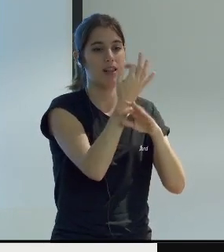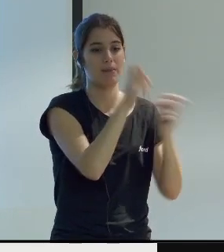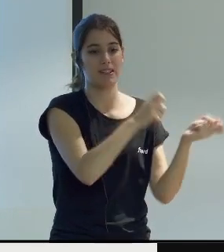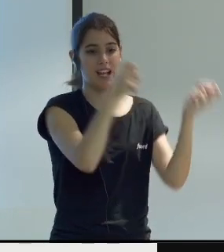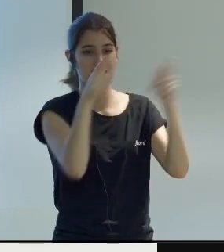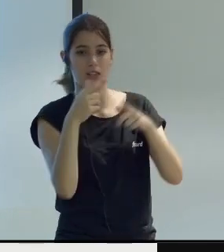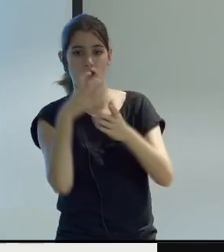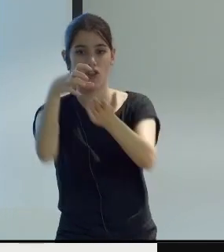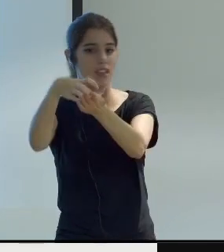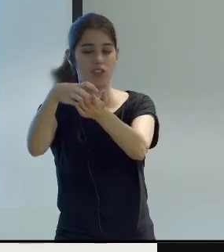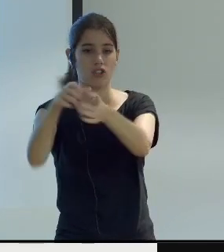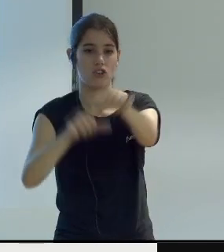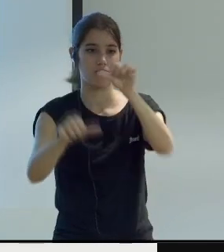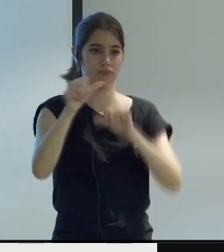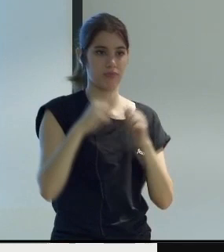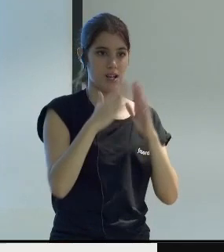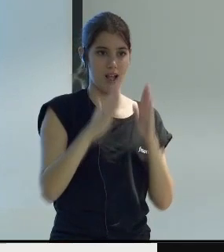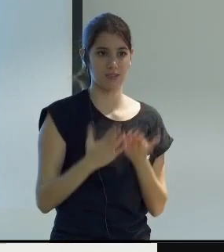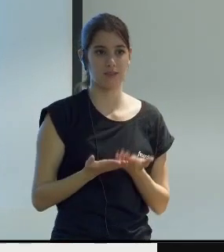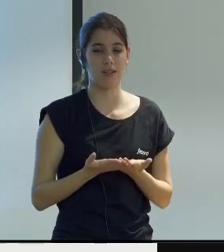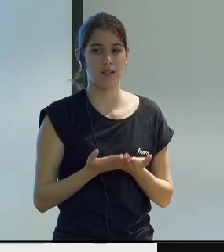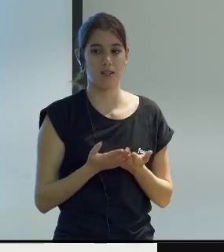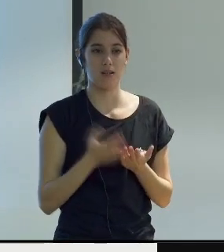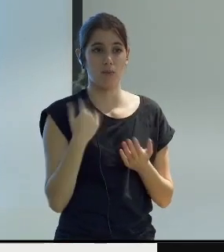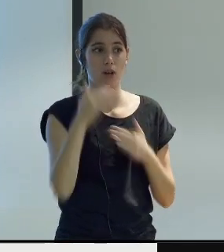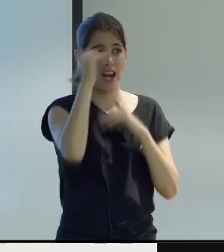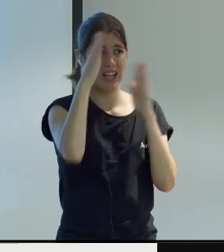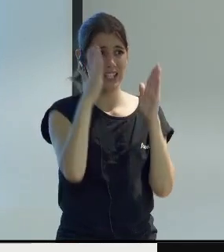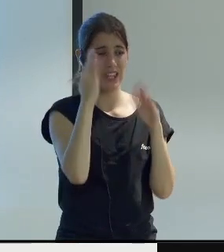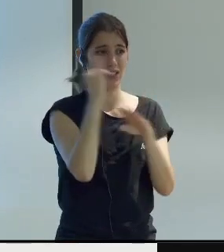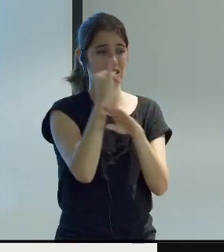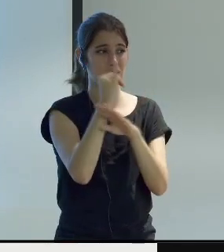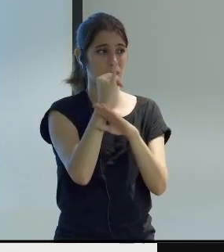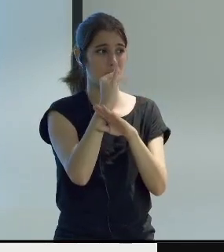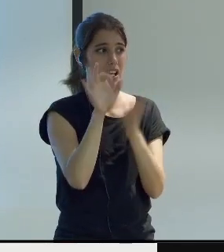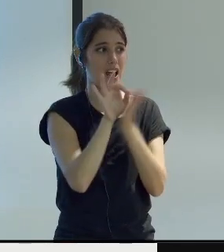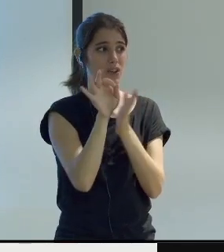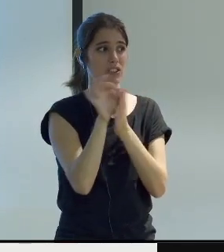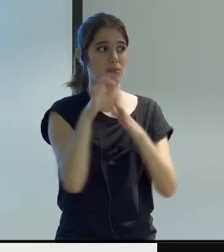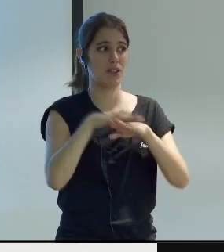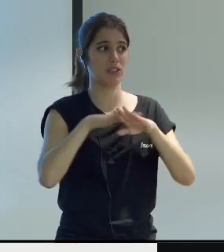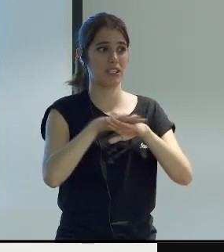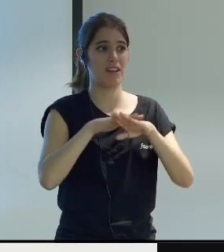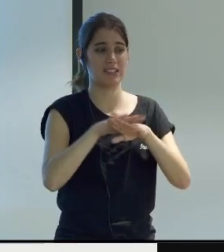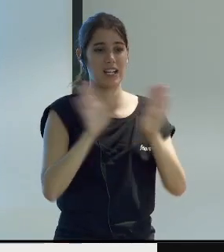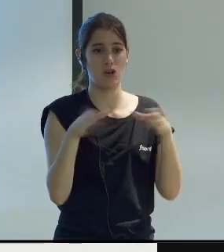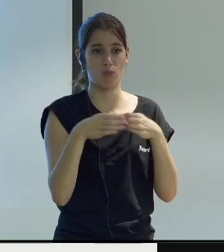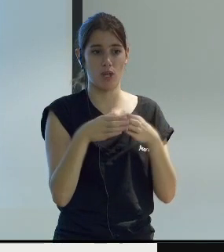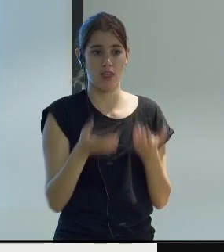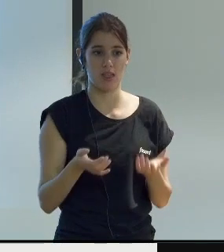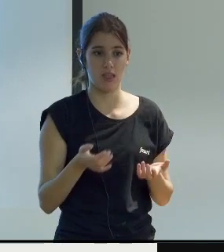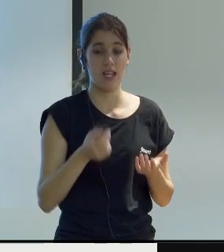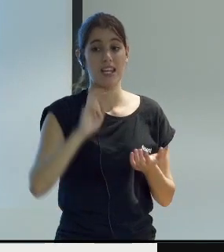transición desde la atención institucional a servicios basados en la comunidad. Y